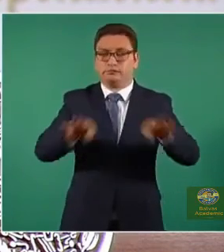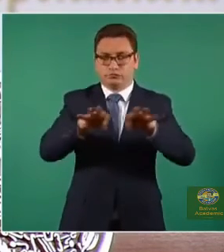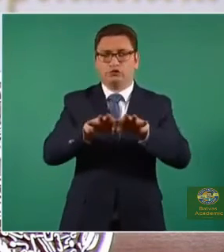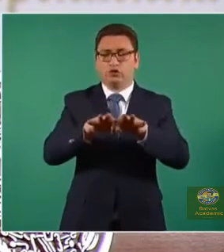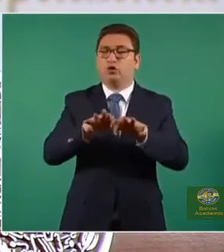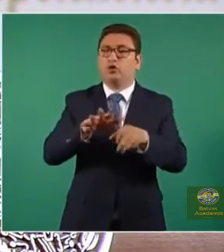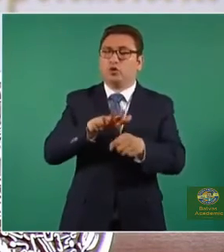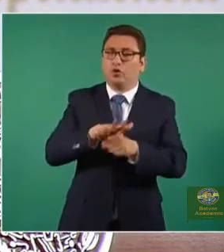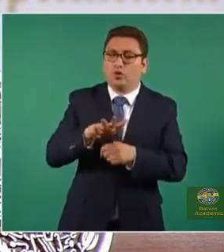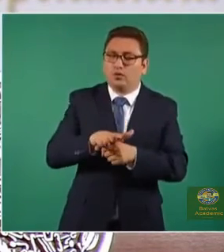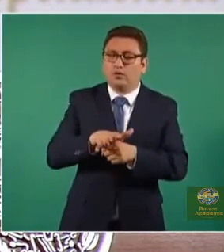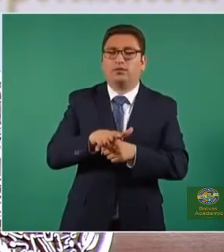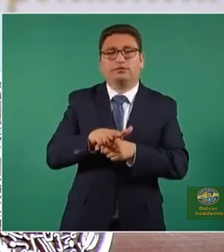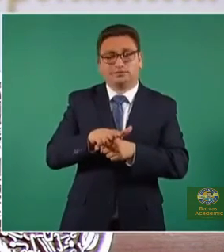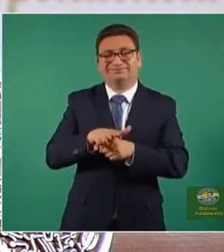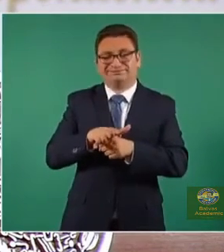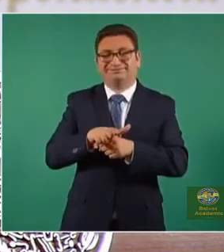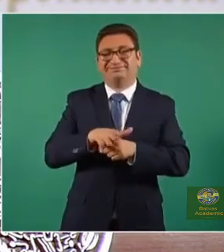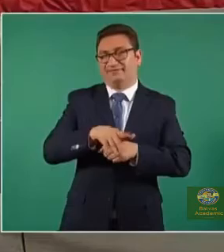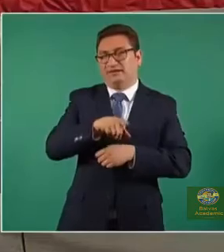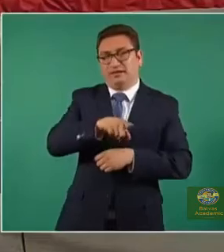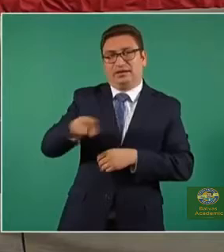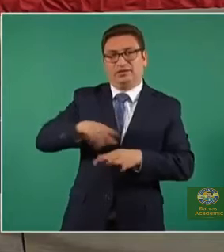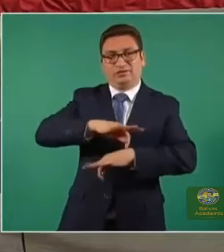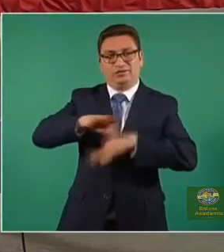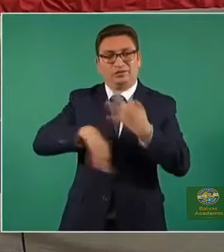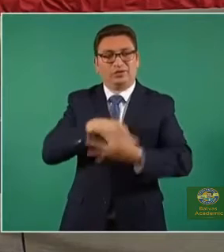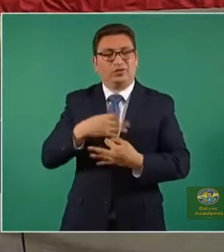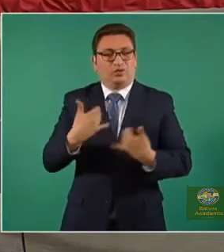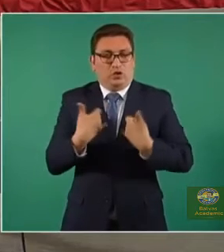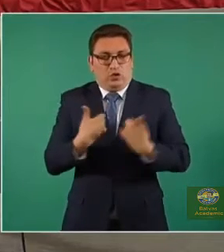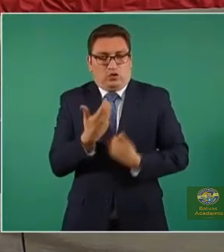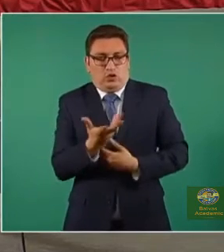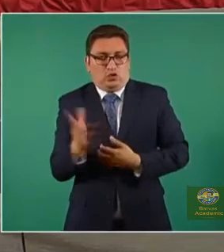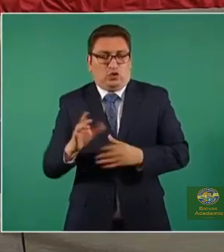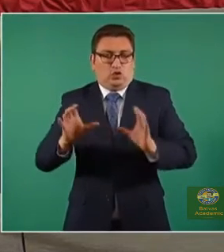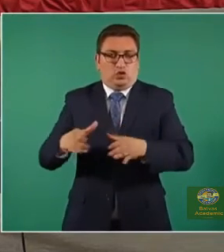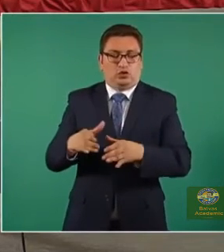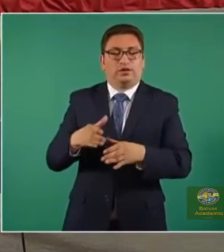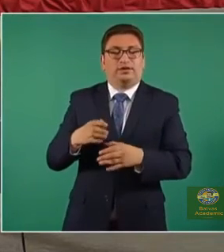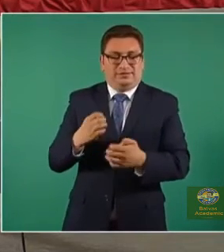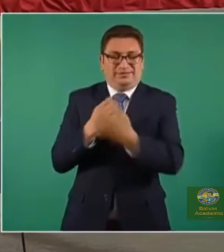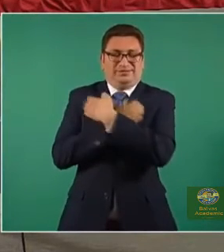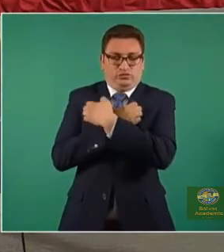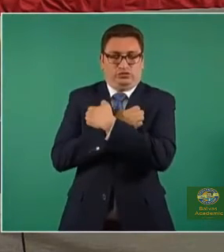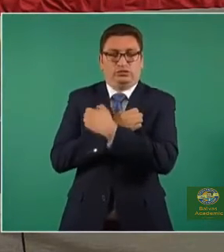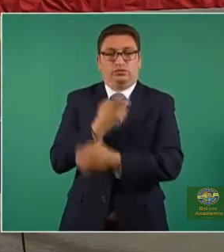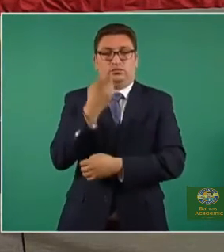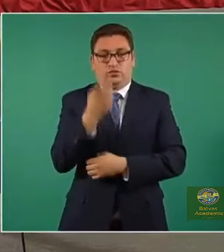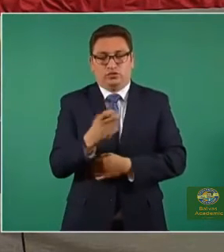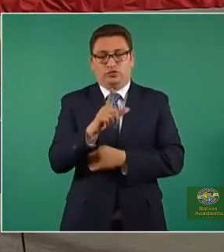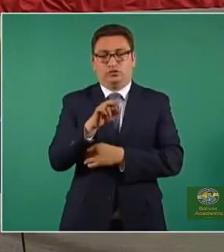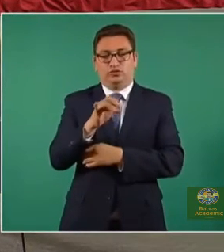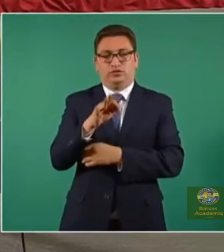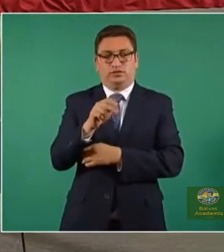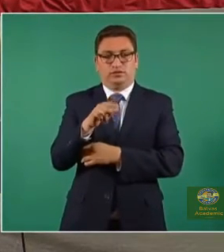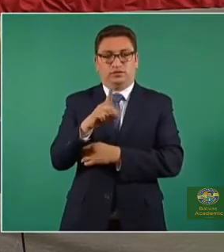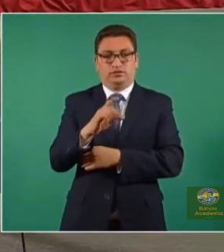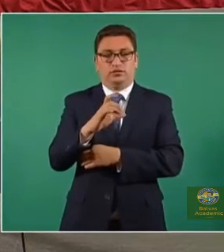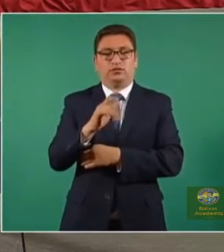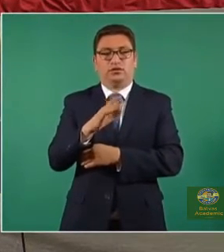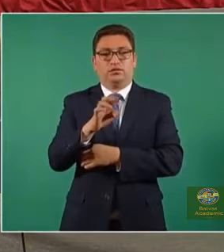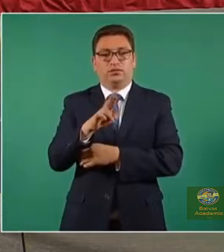es el atender precisamente a nuestra comunidad educativa. Por ello agradezco al compañero Luis Fernando Carrera